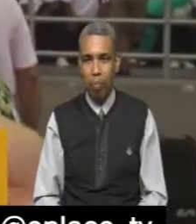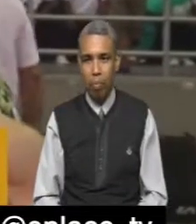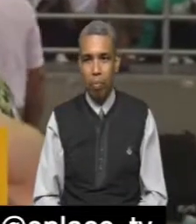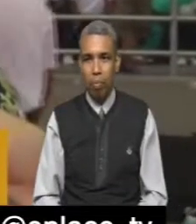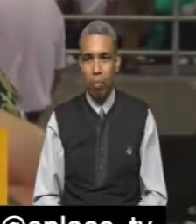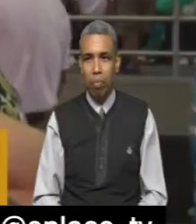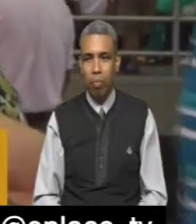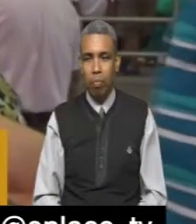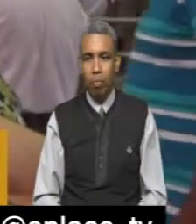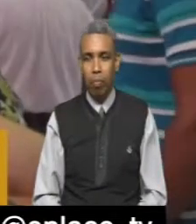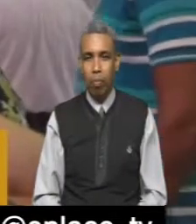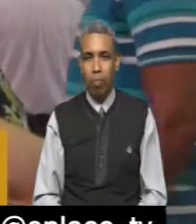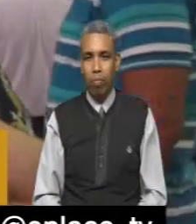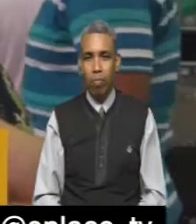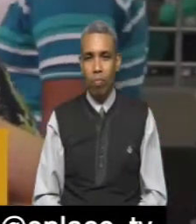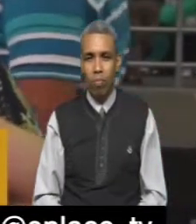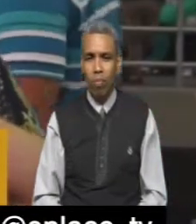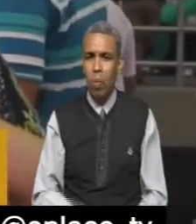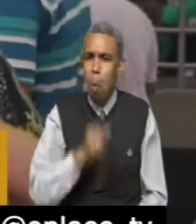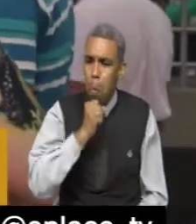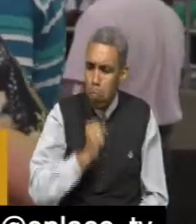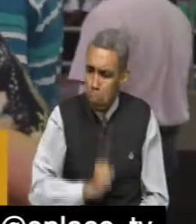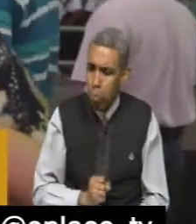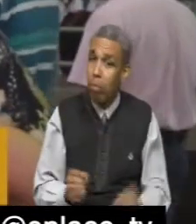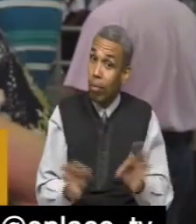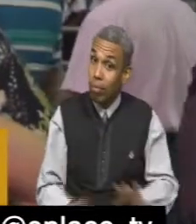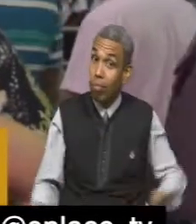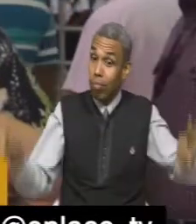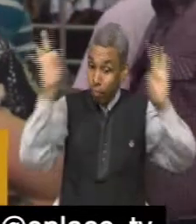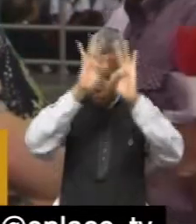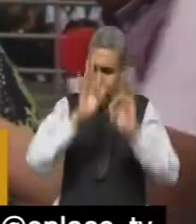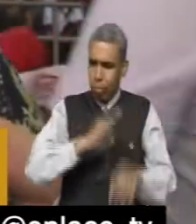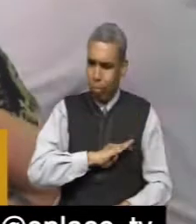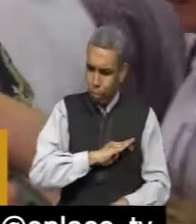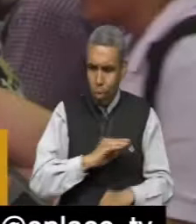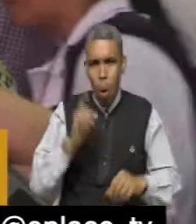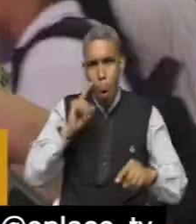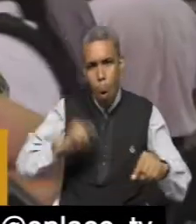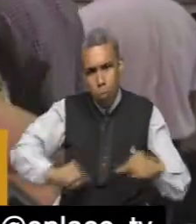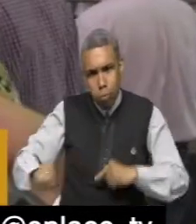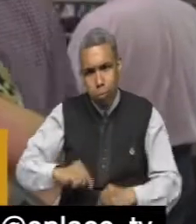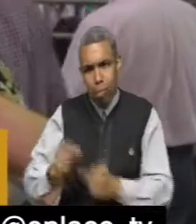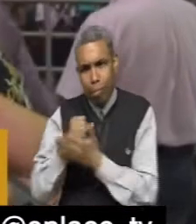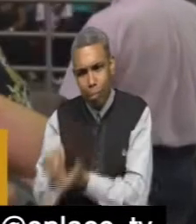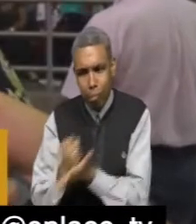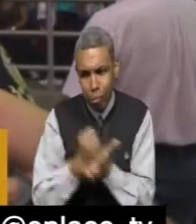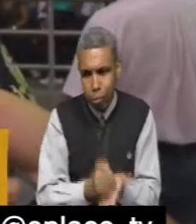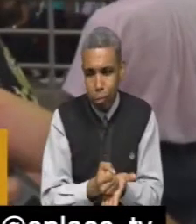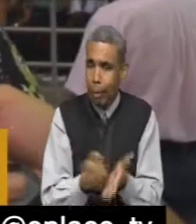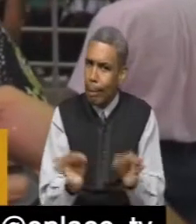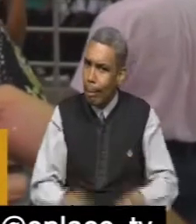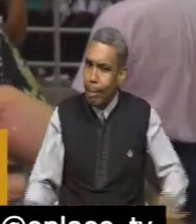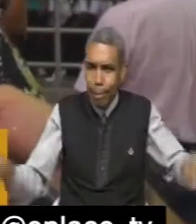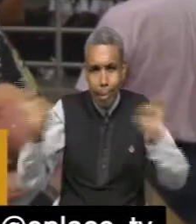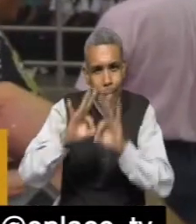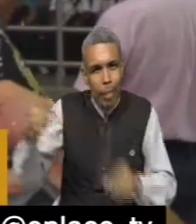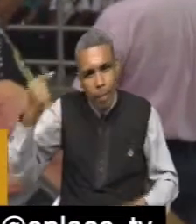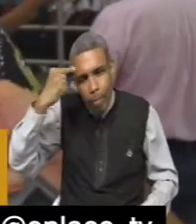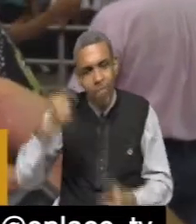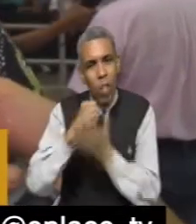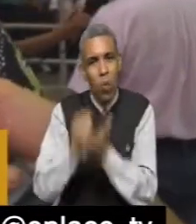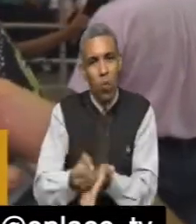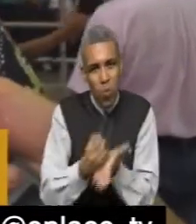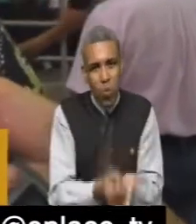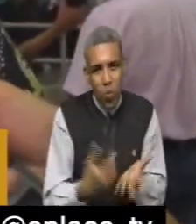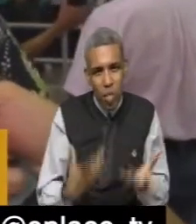queremos demostrarles a ellos que son súper importantes en nuestra administración. Queremos decirles que gracias por permitirnos entrar en